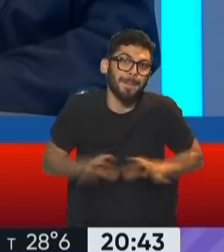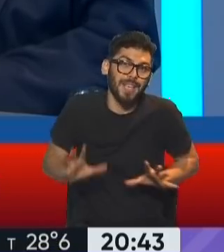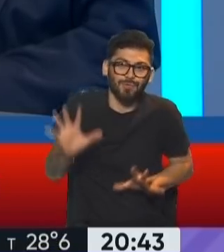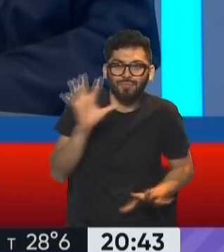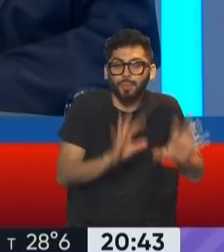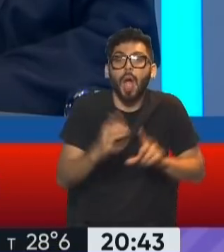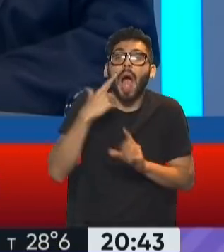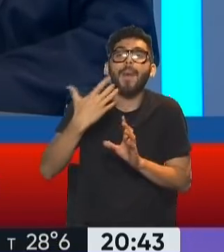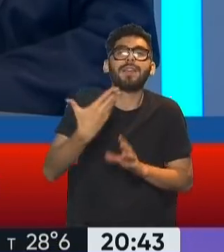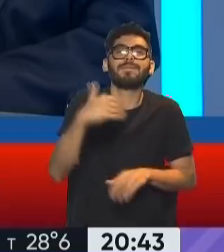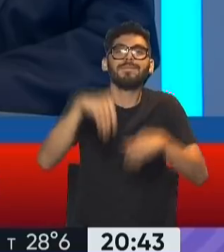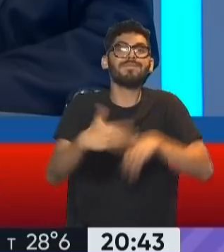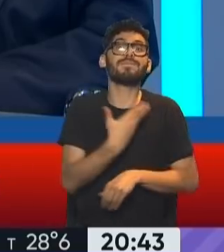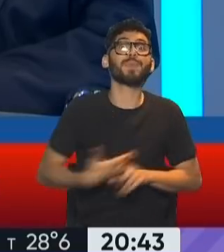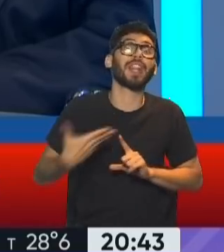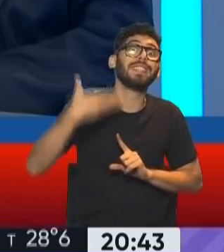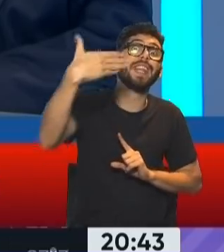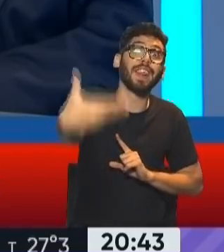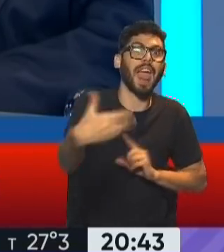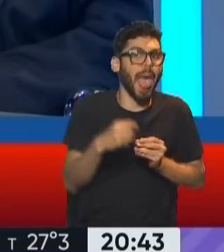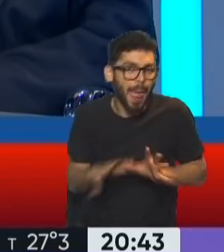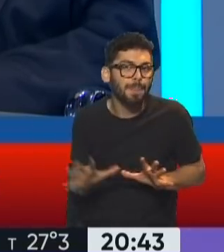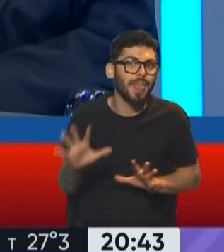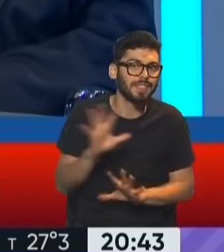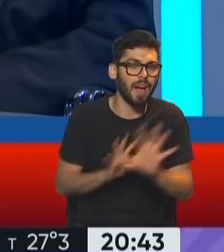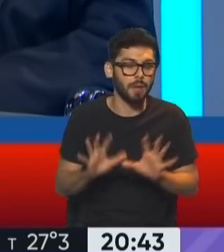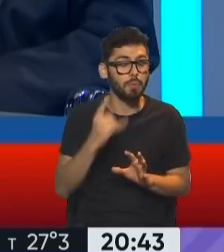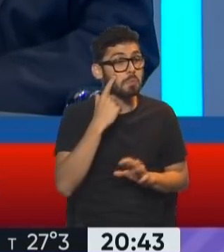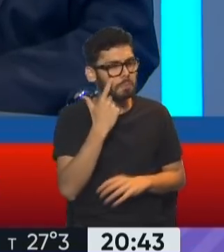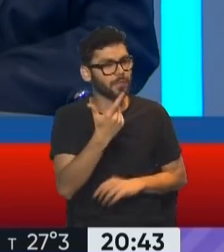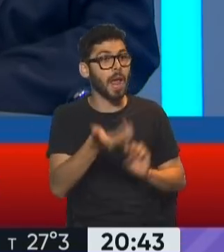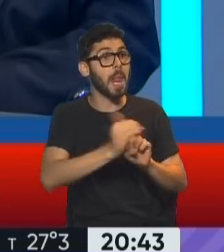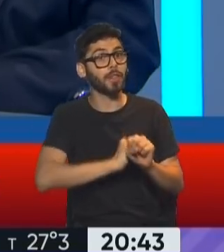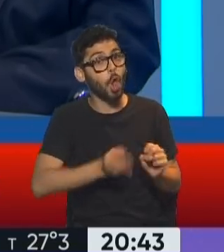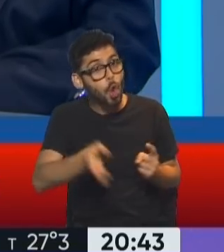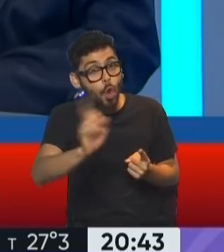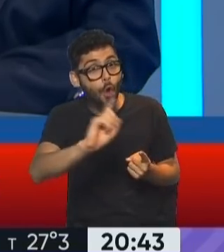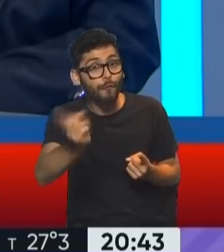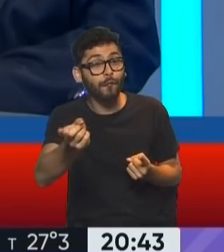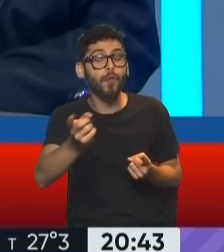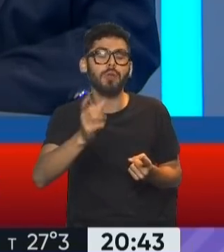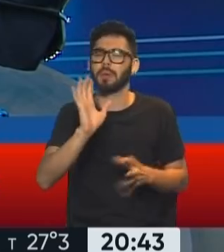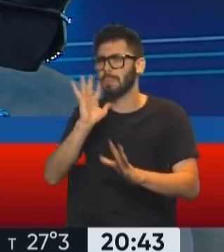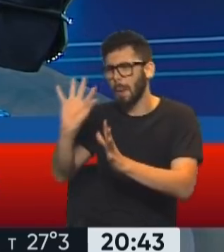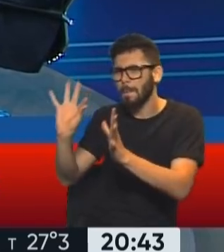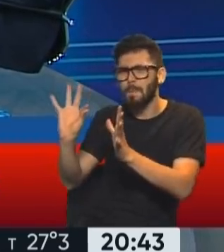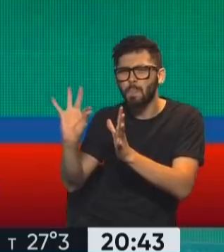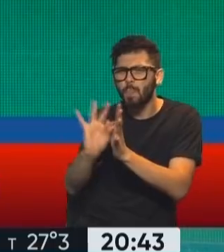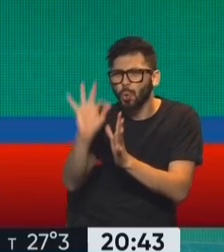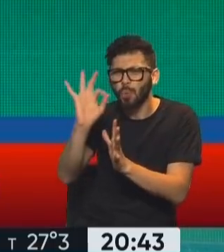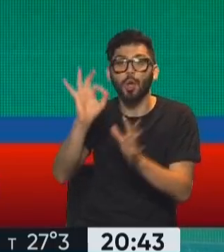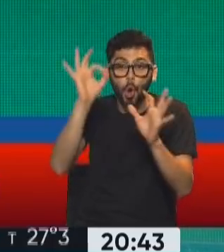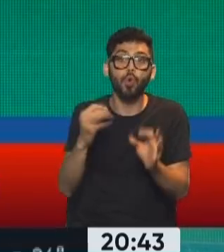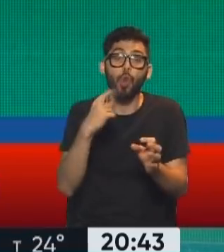las presidenciales. Ahora, fíjate que no fue Larreta, no fue Vidal. Te voy a poner un punto ahí porque ahora vamos a hablar de